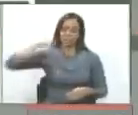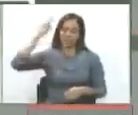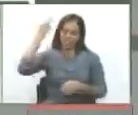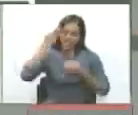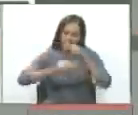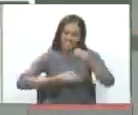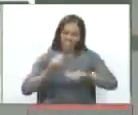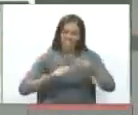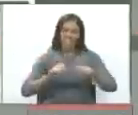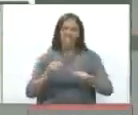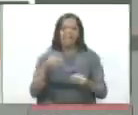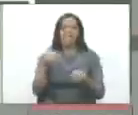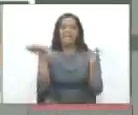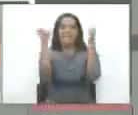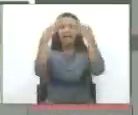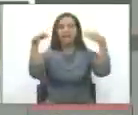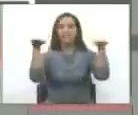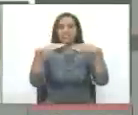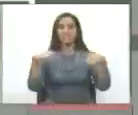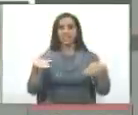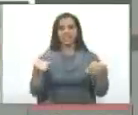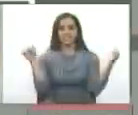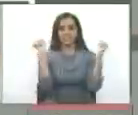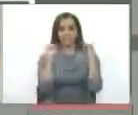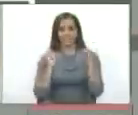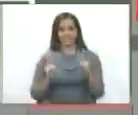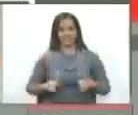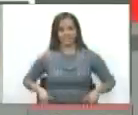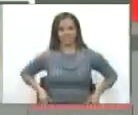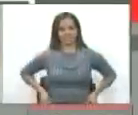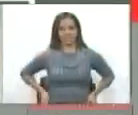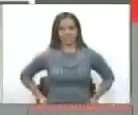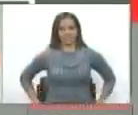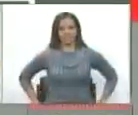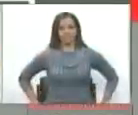navidades felices. Y tenemos que